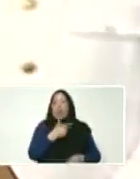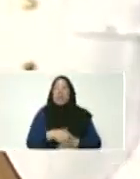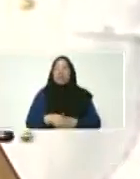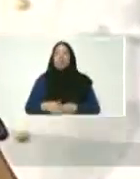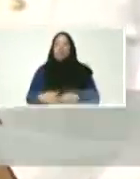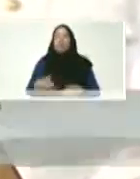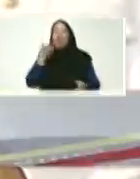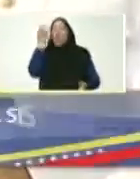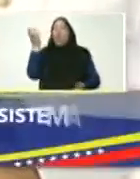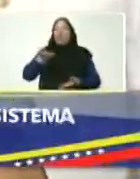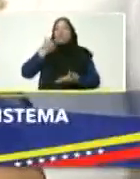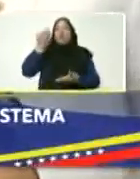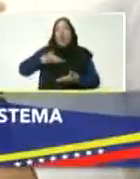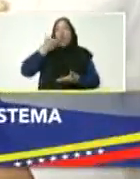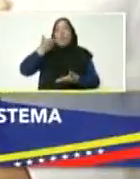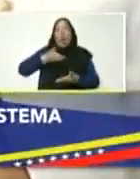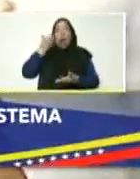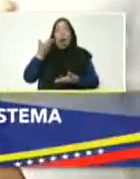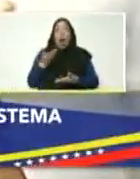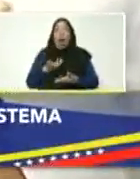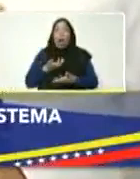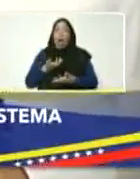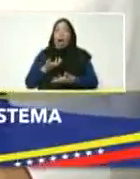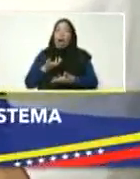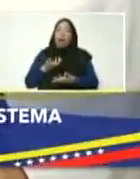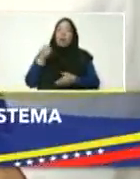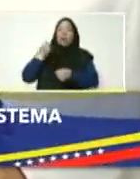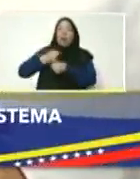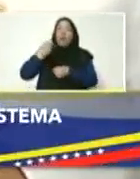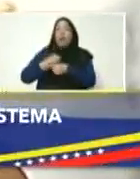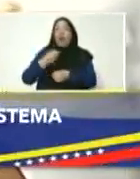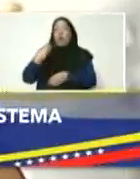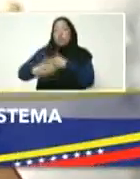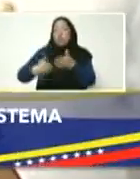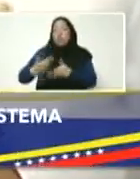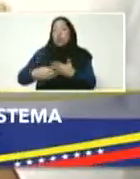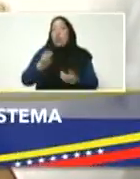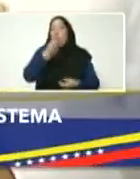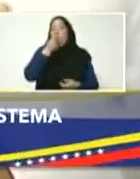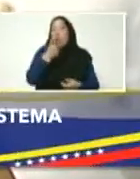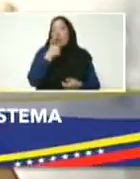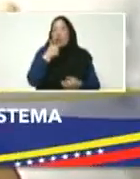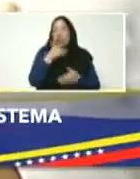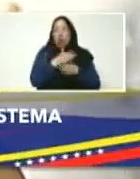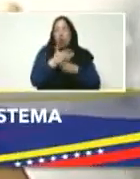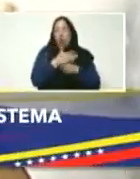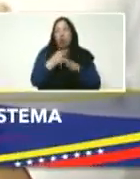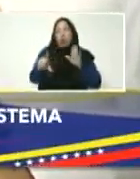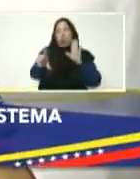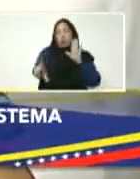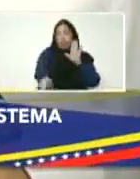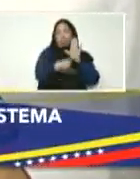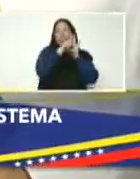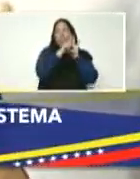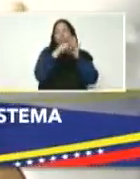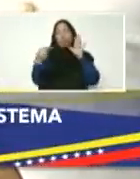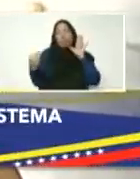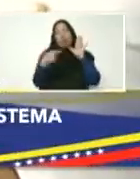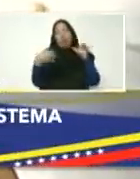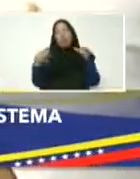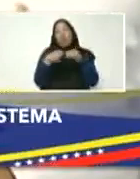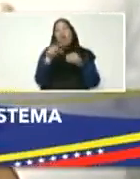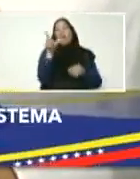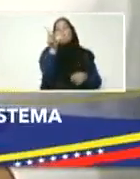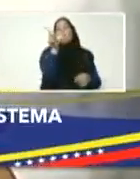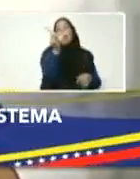una sopa, todo el mundo fue, se construyó un trabajo bonito dentro del reglamento, dentro del lineamiento que el Partido Socialista